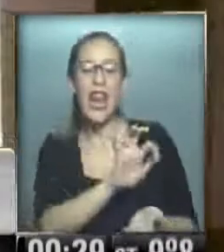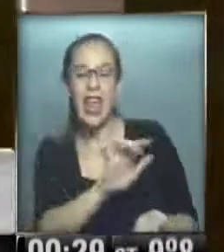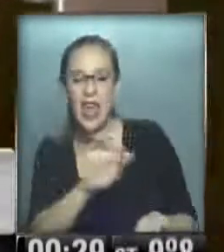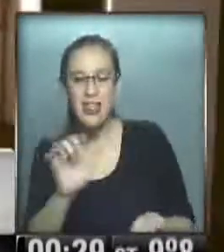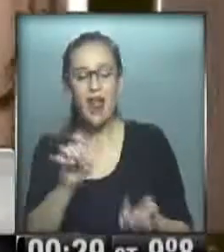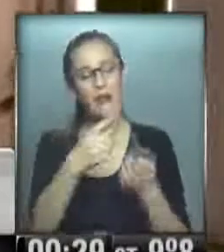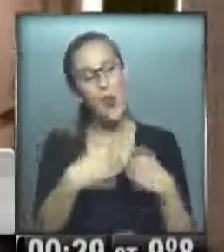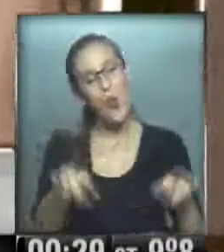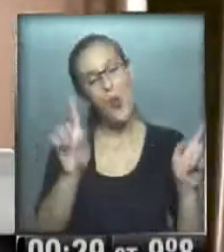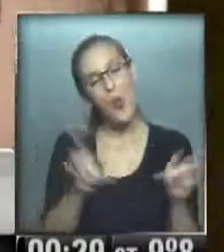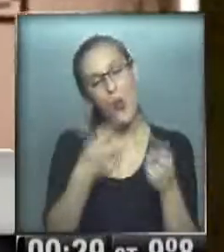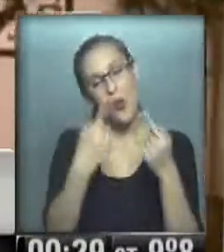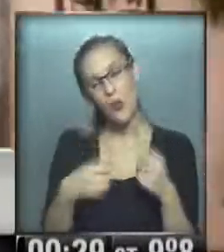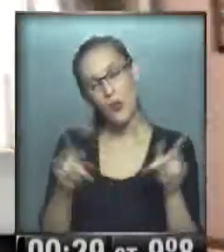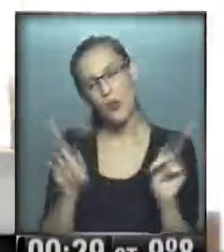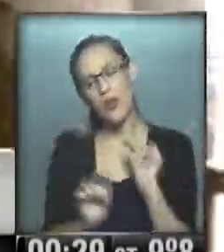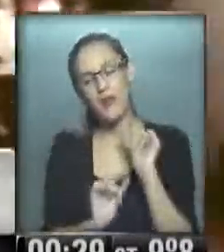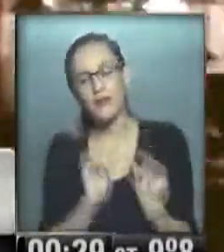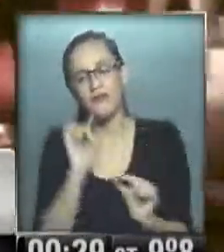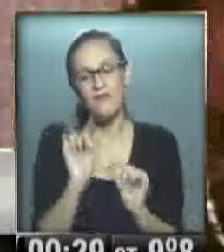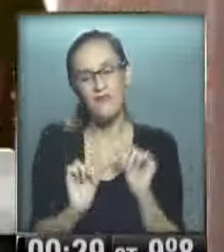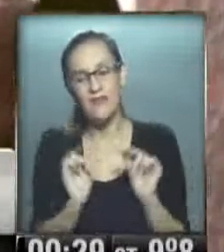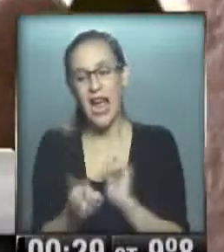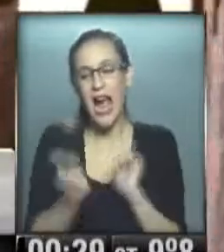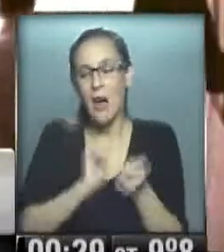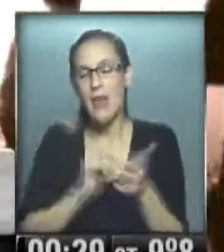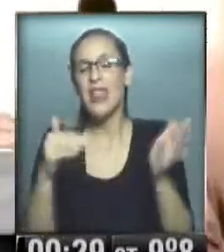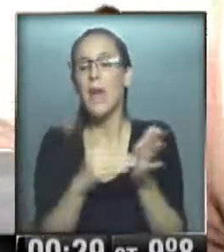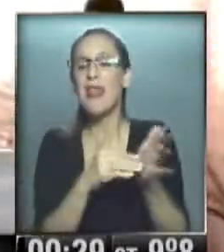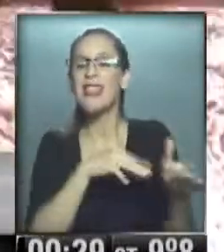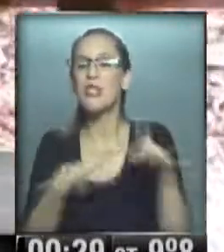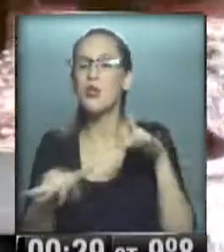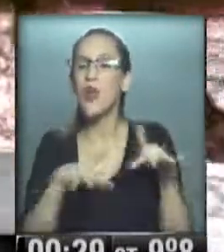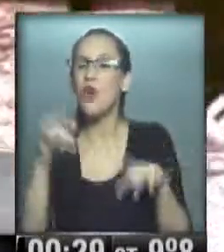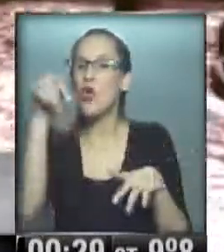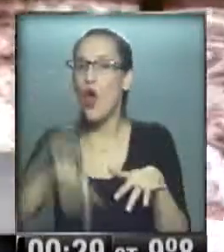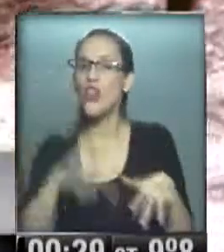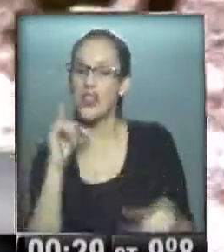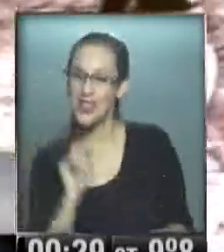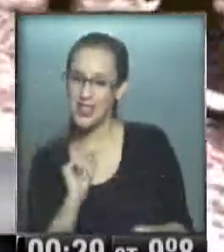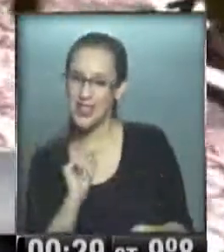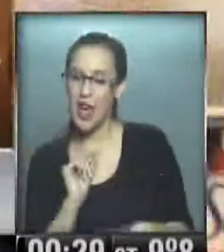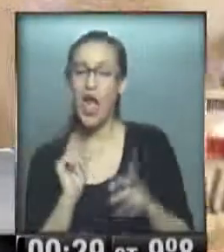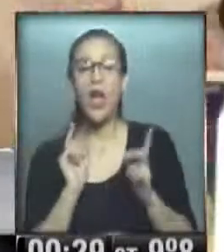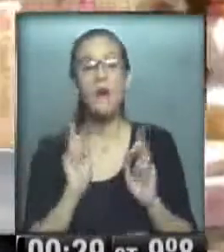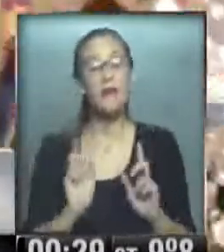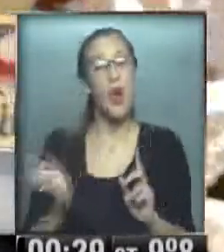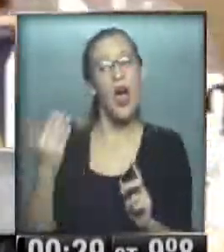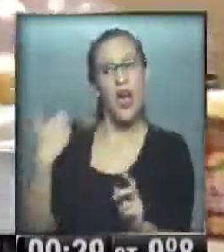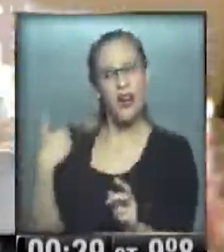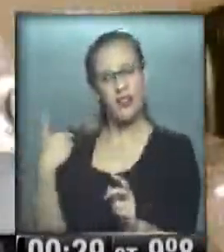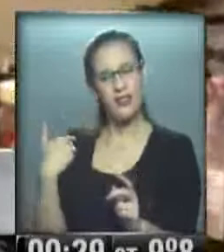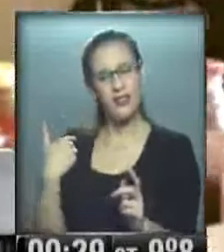un poco más más sensibles a lo que nos pasaba y las canciones fueron un poco más los que nos pasaban ese momento no pensamos tanto